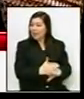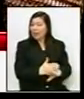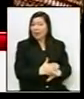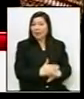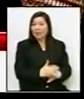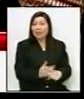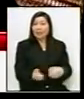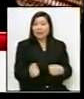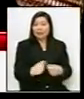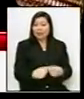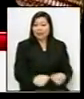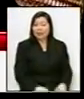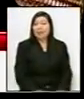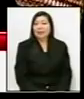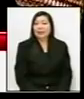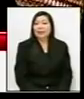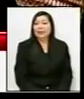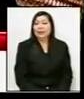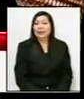y la vinculación de estos sujetos.